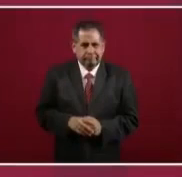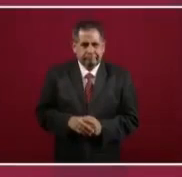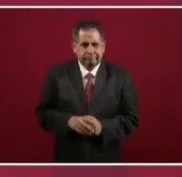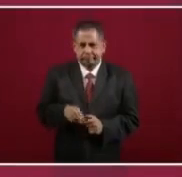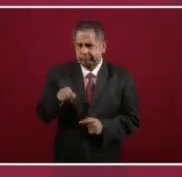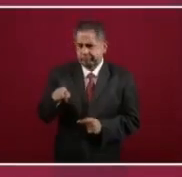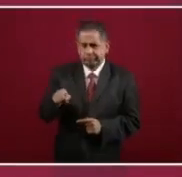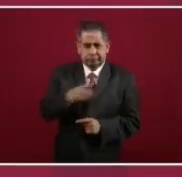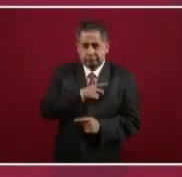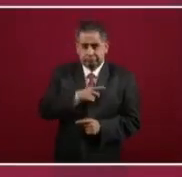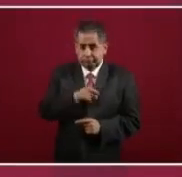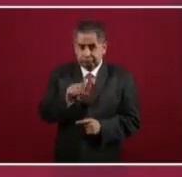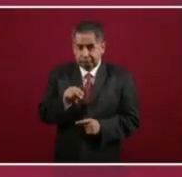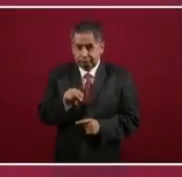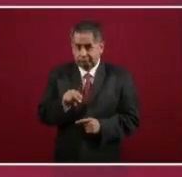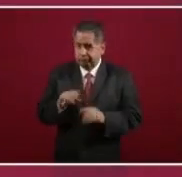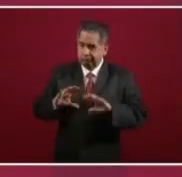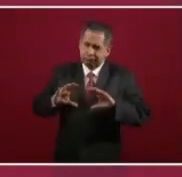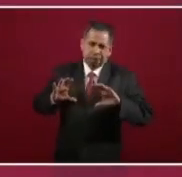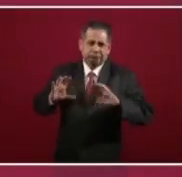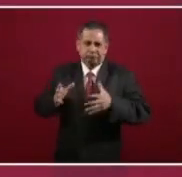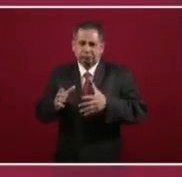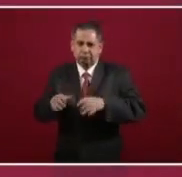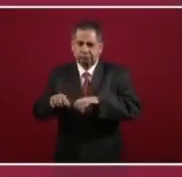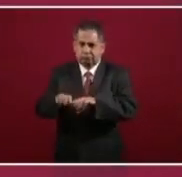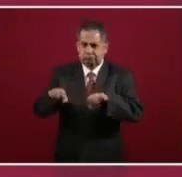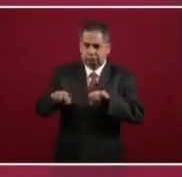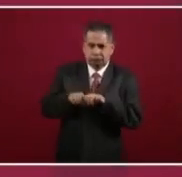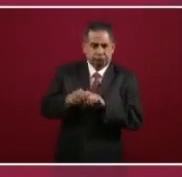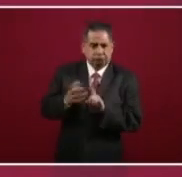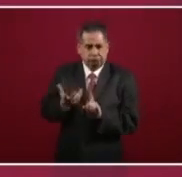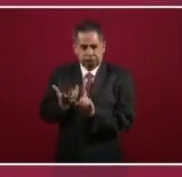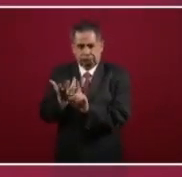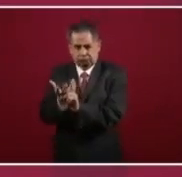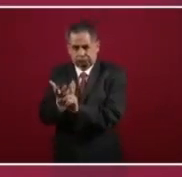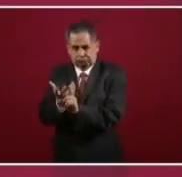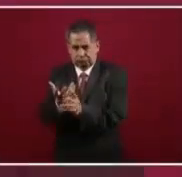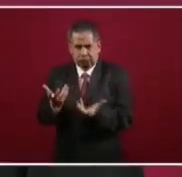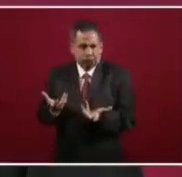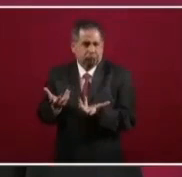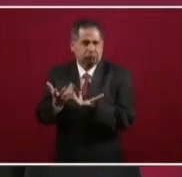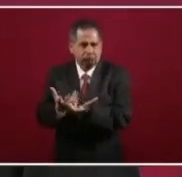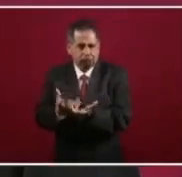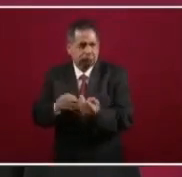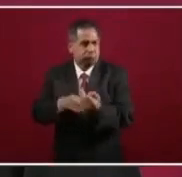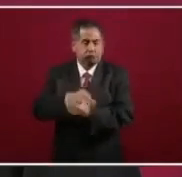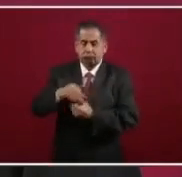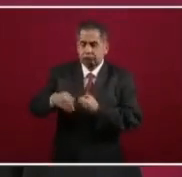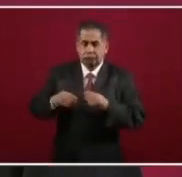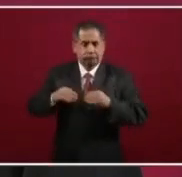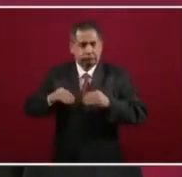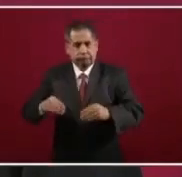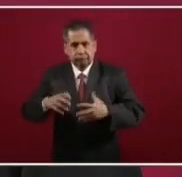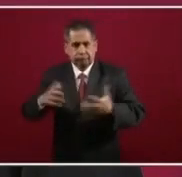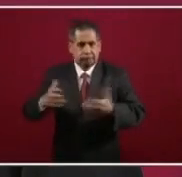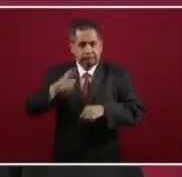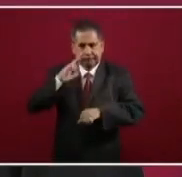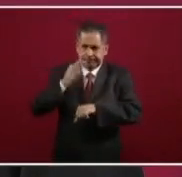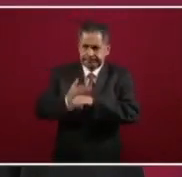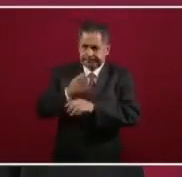somos un equipo y todos actuamos con